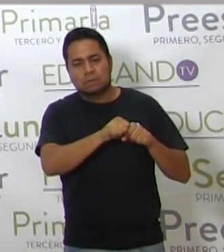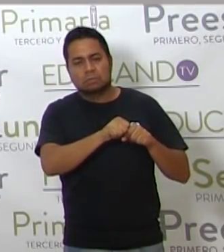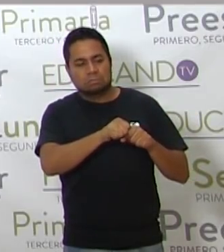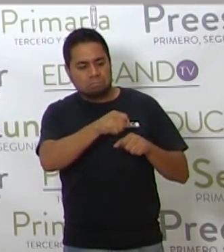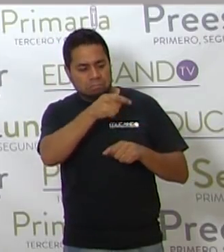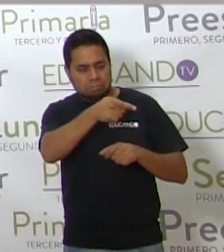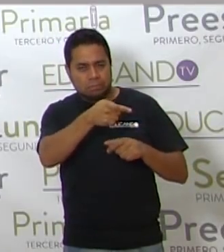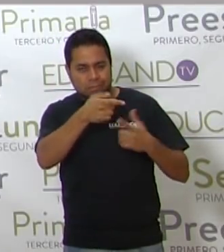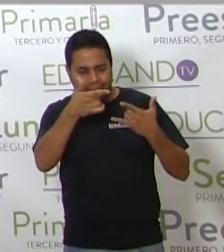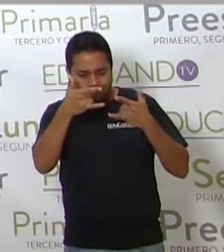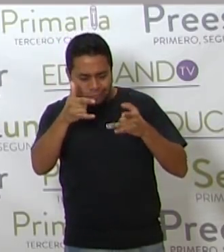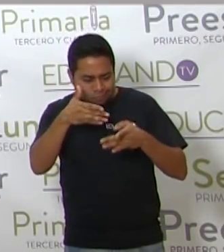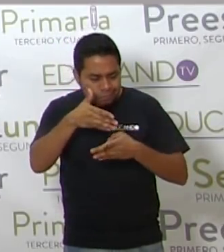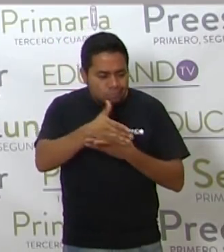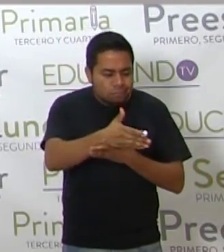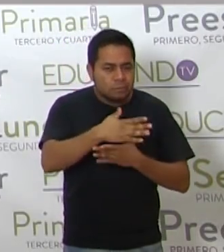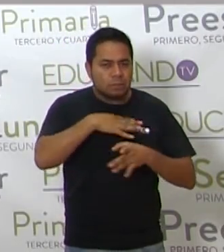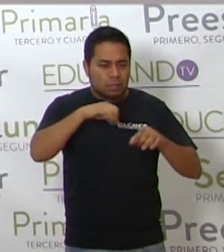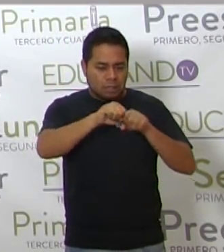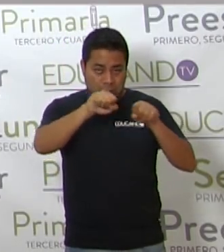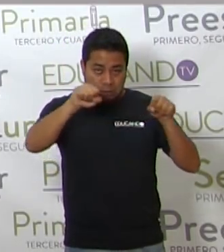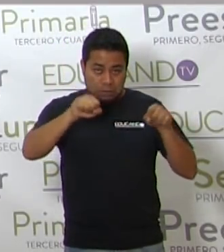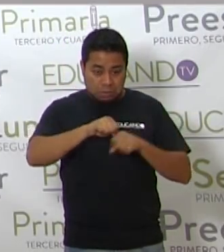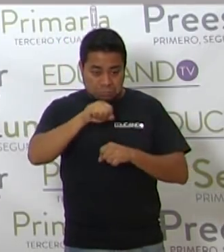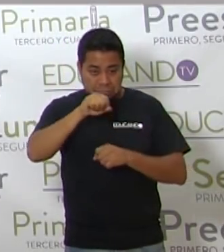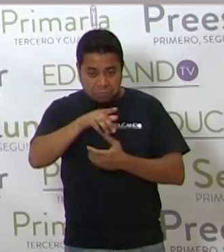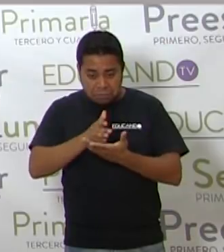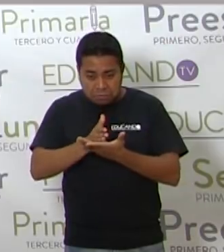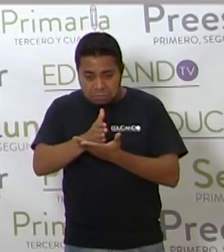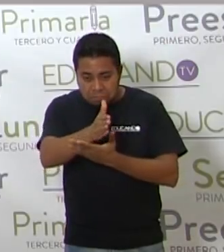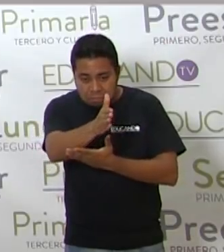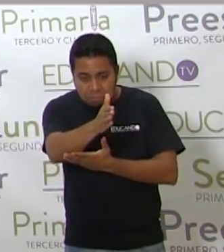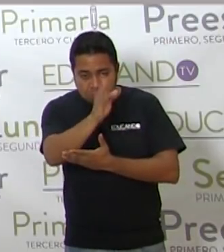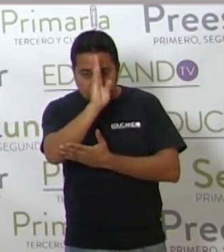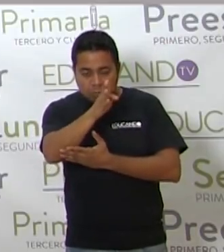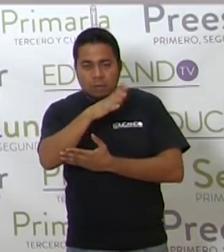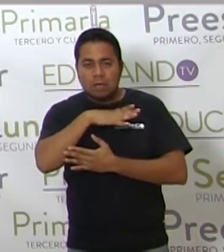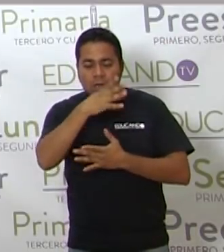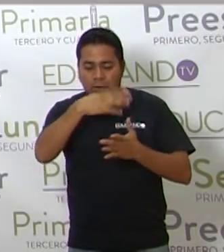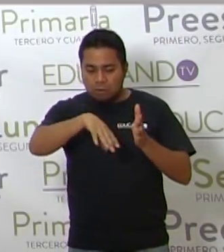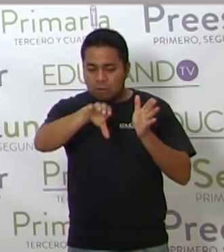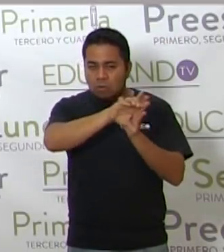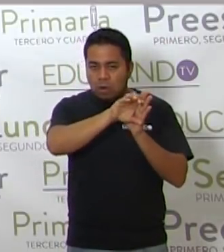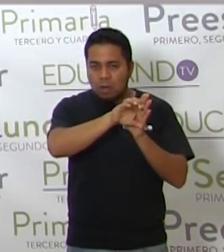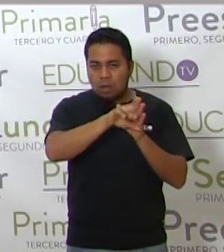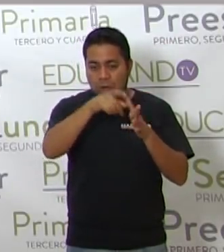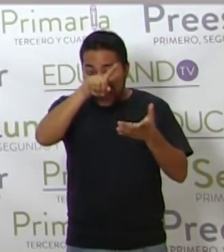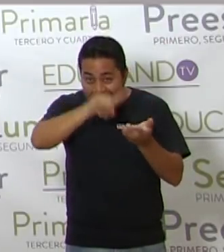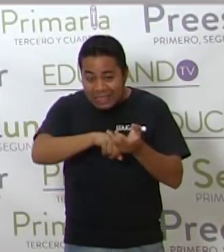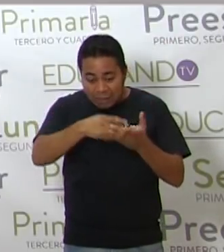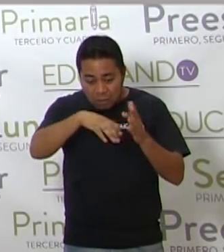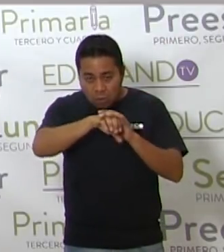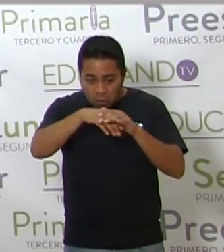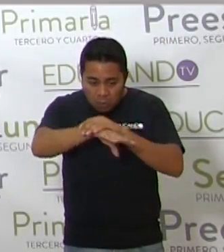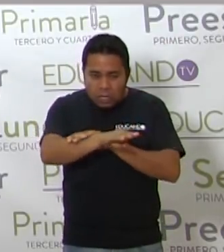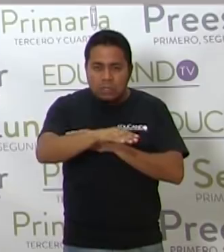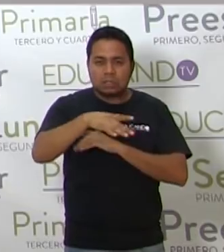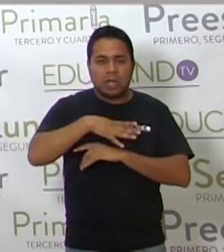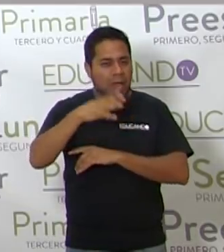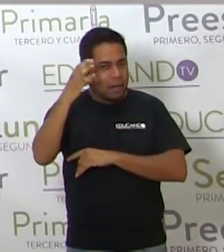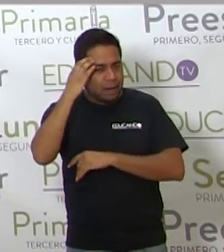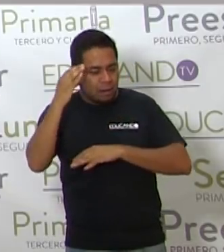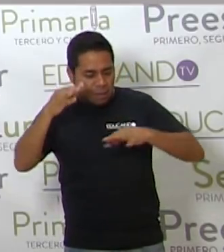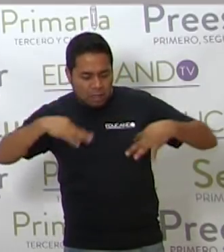justo en la entrada y cruzando esta una recámara, donde hay una cama con sábanas